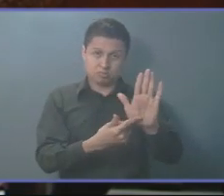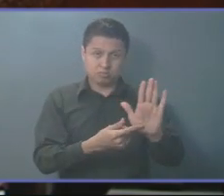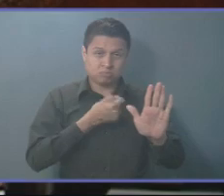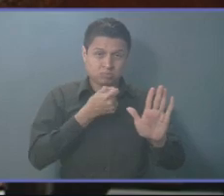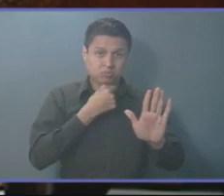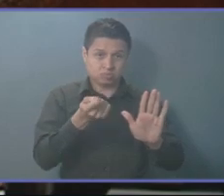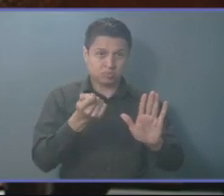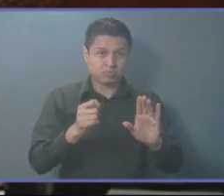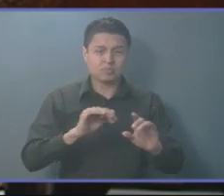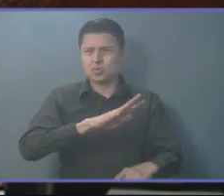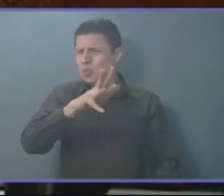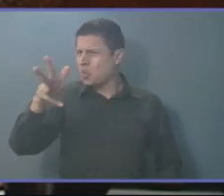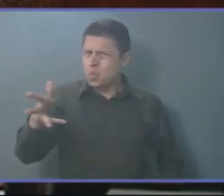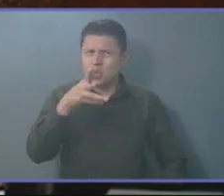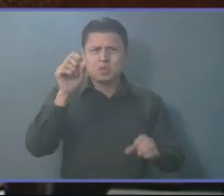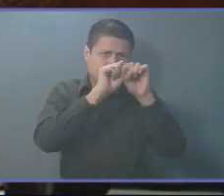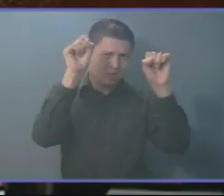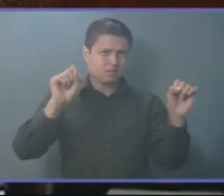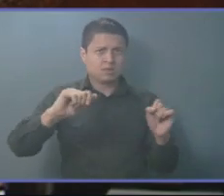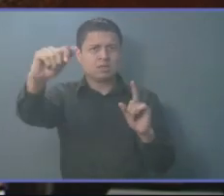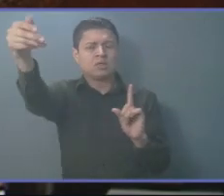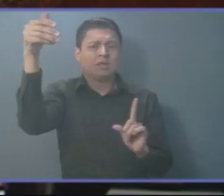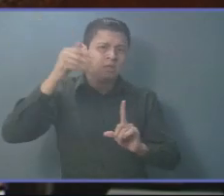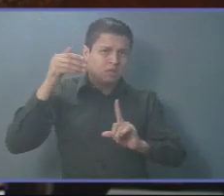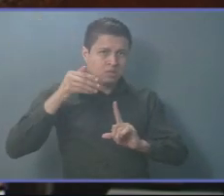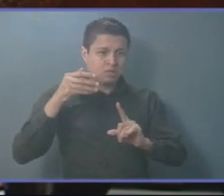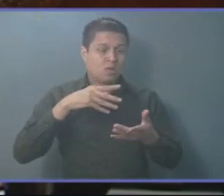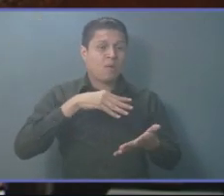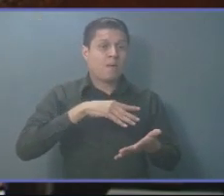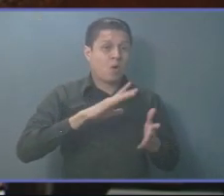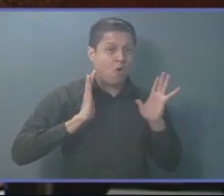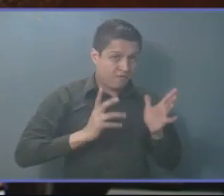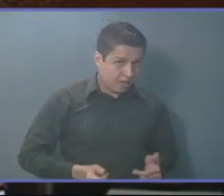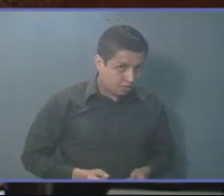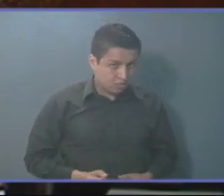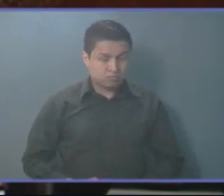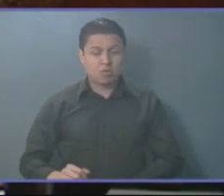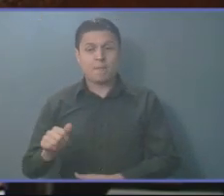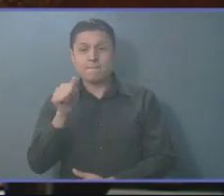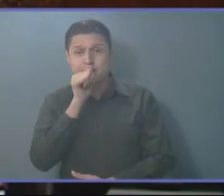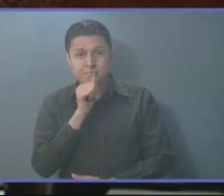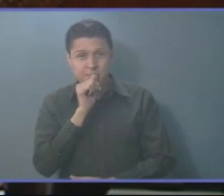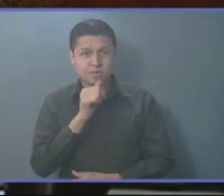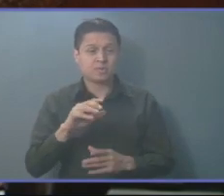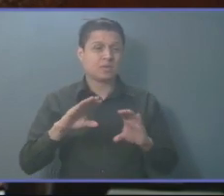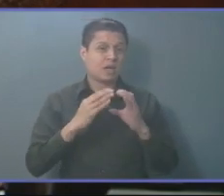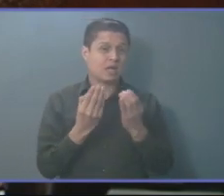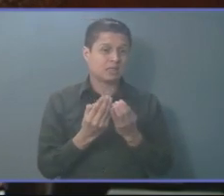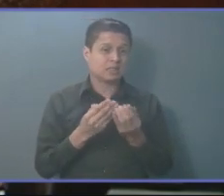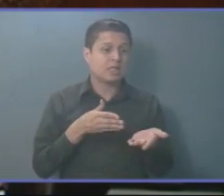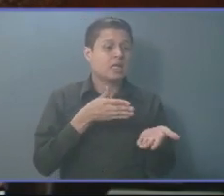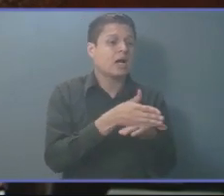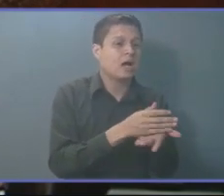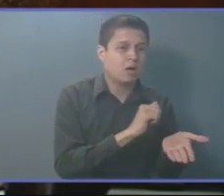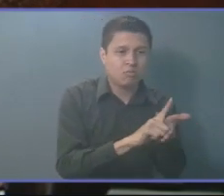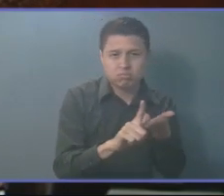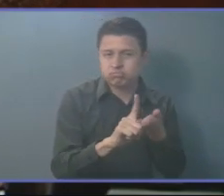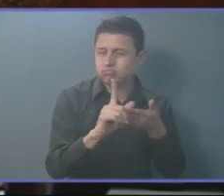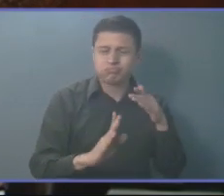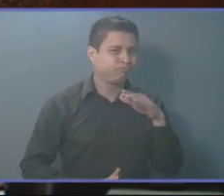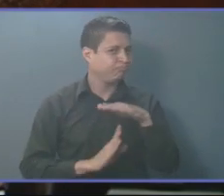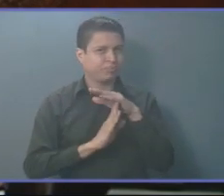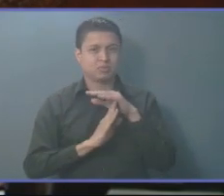se suspenden en todo el sistema educativo nacional, público y privado las clases y labores académicas presenciales. Todos los